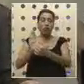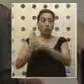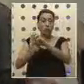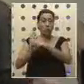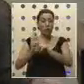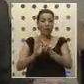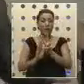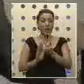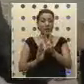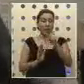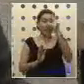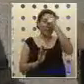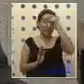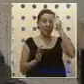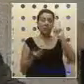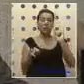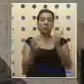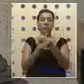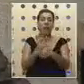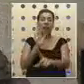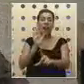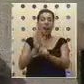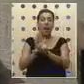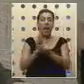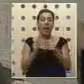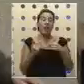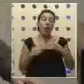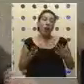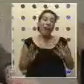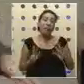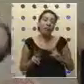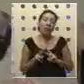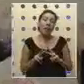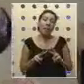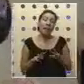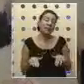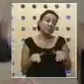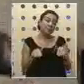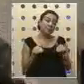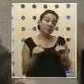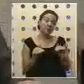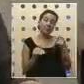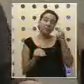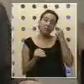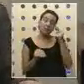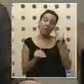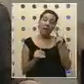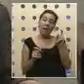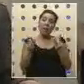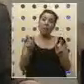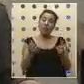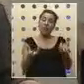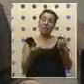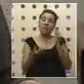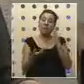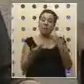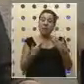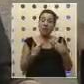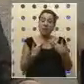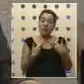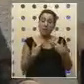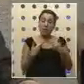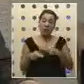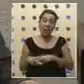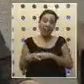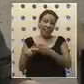y el 23 de marzo fue ley. Yo espero que ocurra algo equivalente para que los beneficiarios puedan contar con